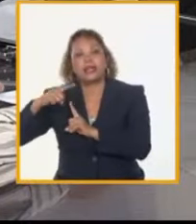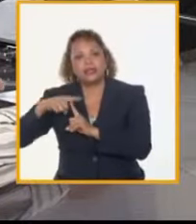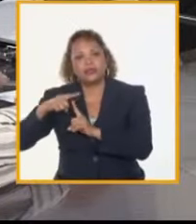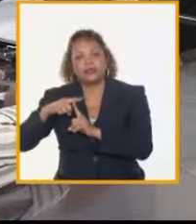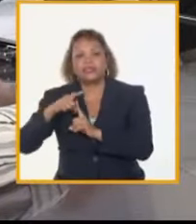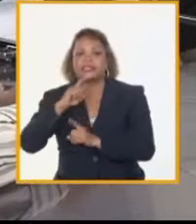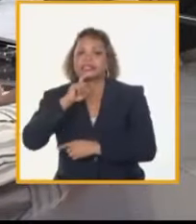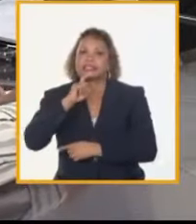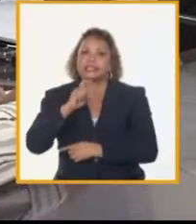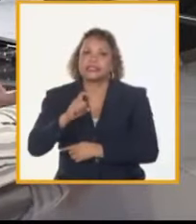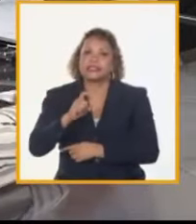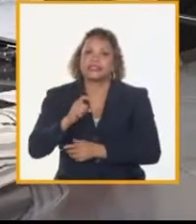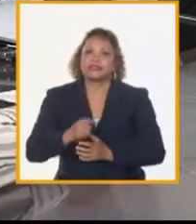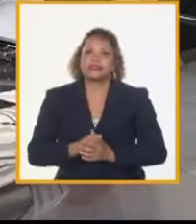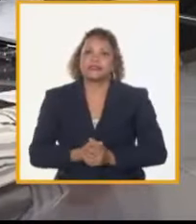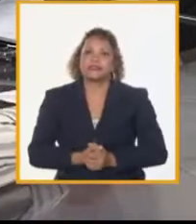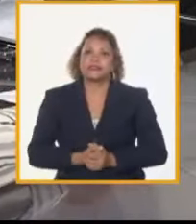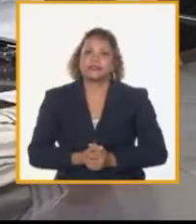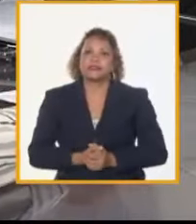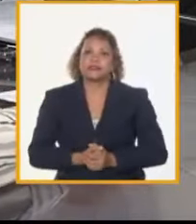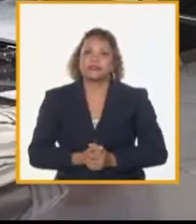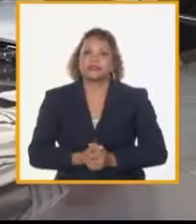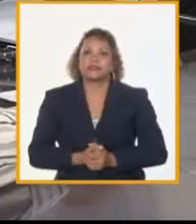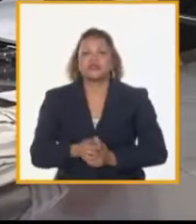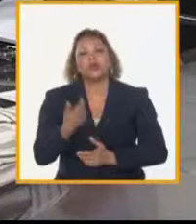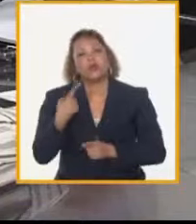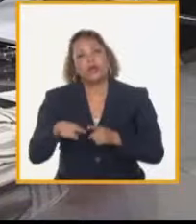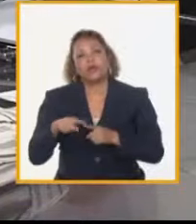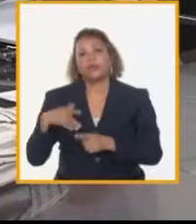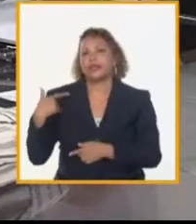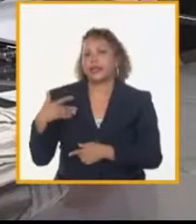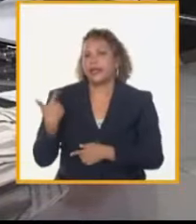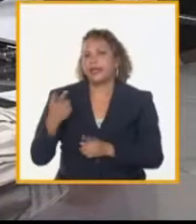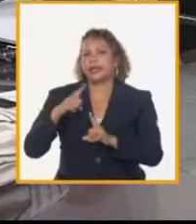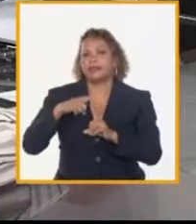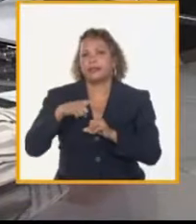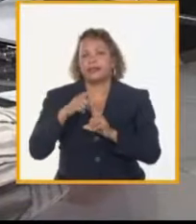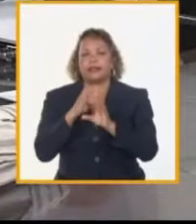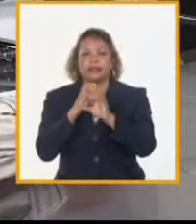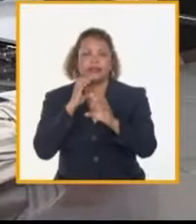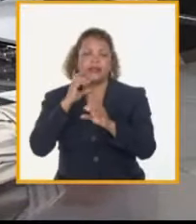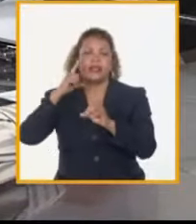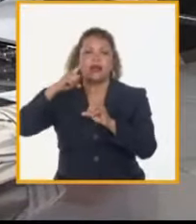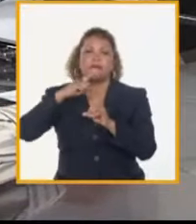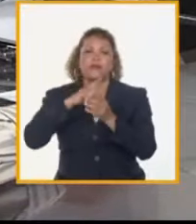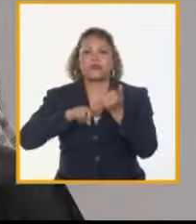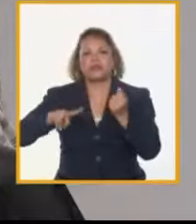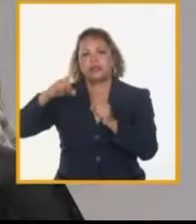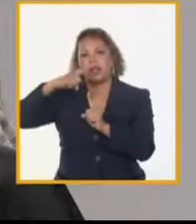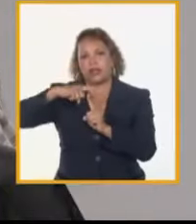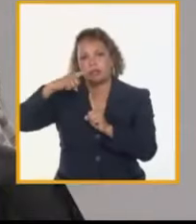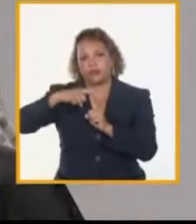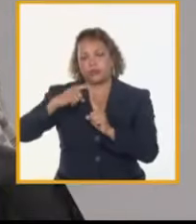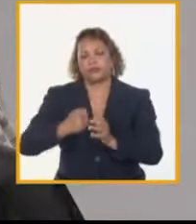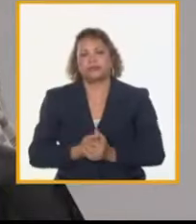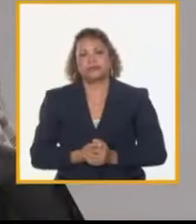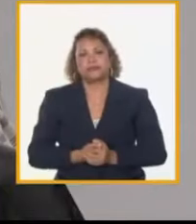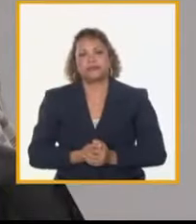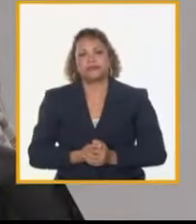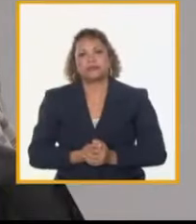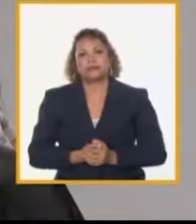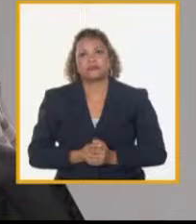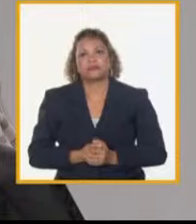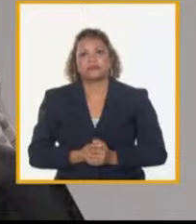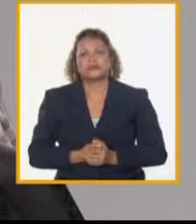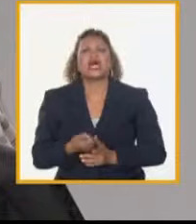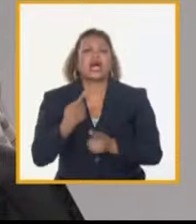local, como decían algunos, además de quejas sobre la propia terminal de Las Tunas. Sí, estos son temas que algunos son